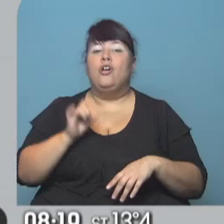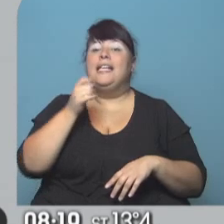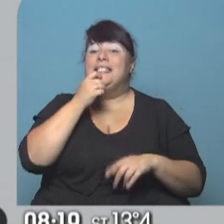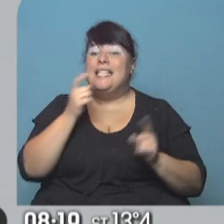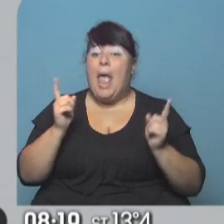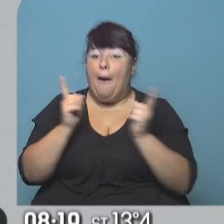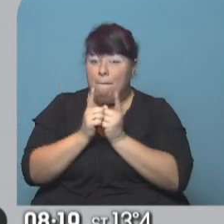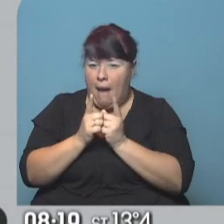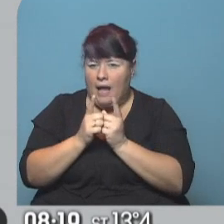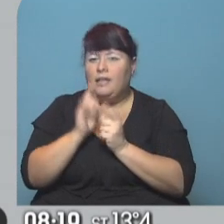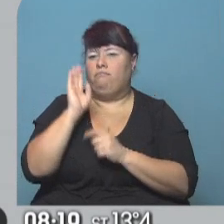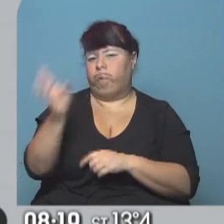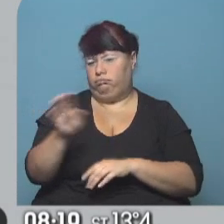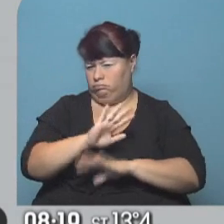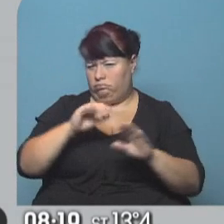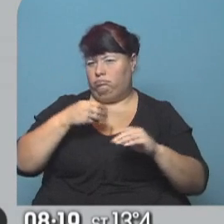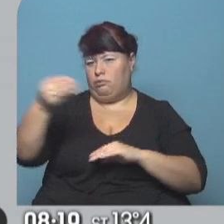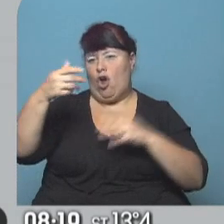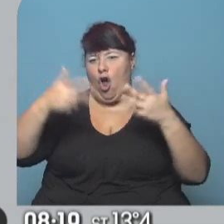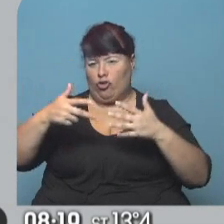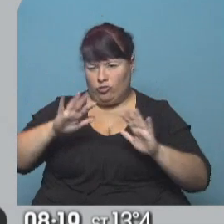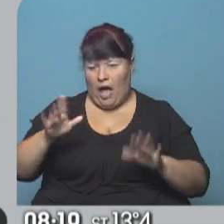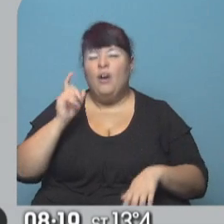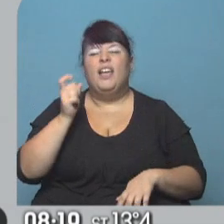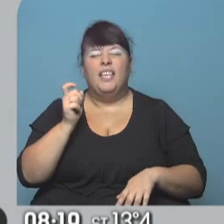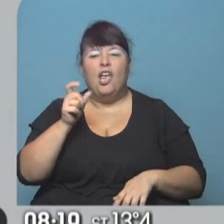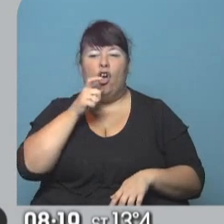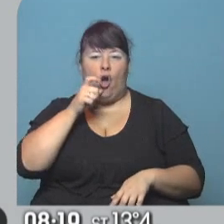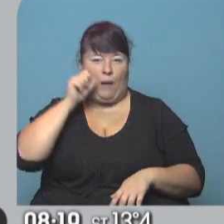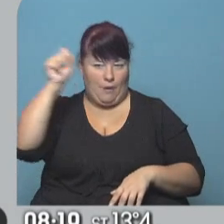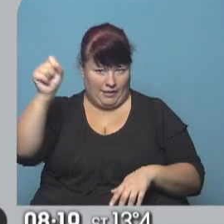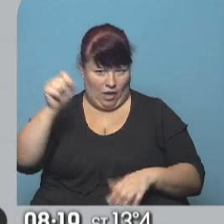empate, superará octavos de final. Estamos hablando de la Copa Libertadores de América.